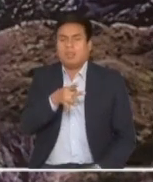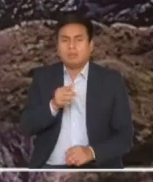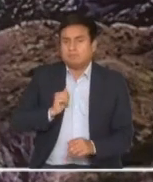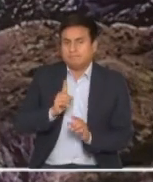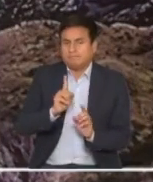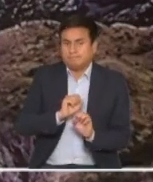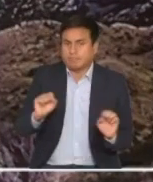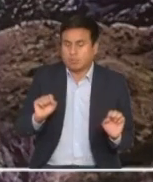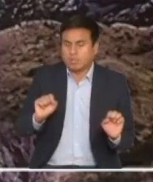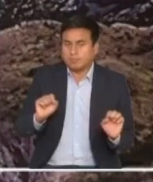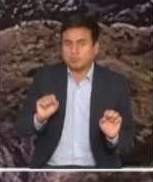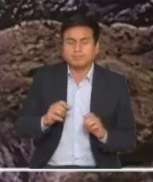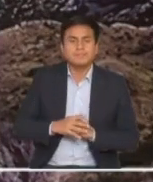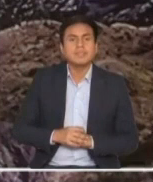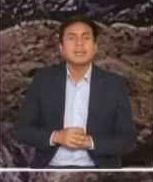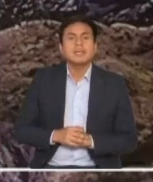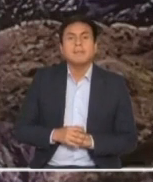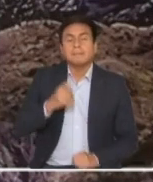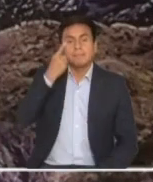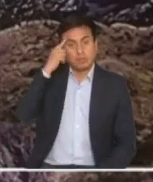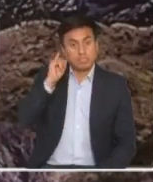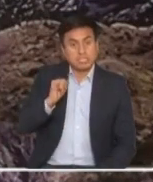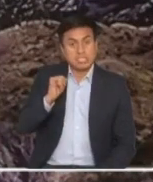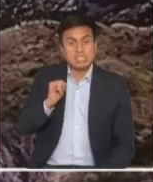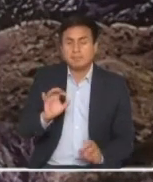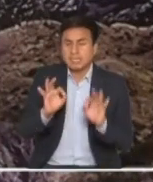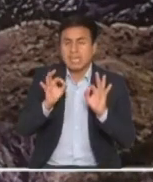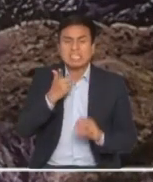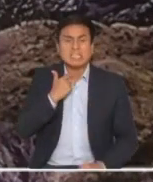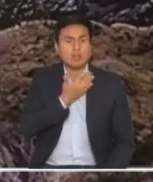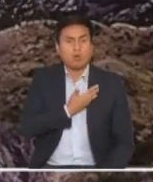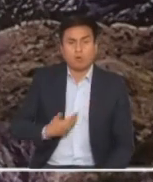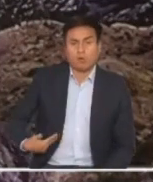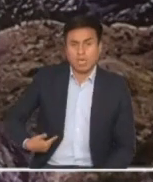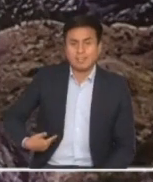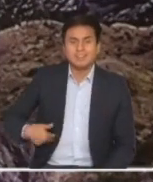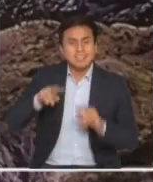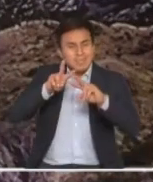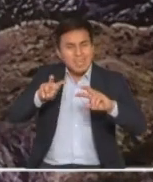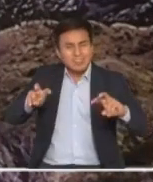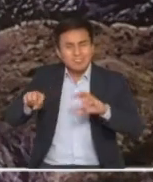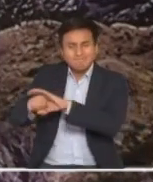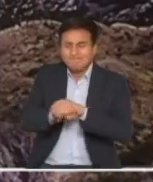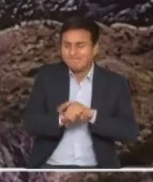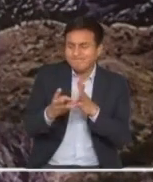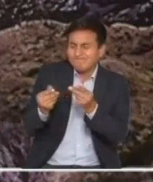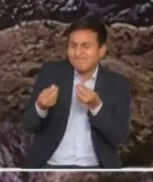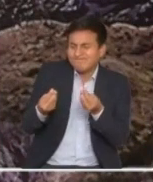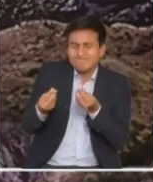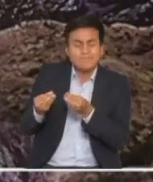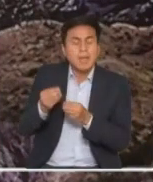aquello no podemos lo que sí dado que es de especial interés del gobierno que esta investigación avance pero que